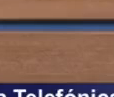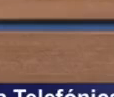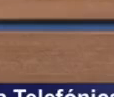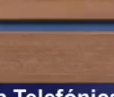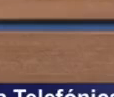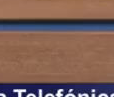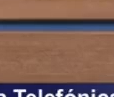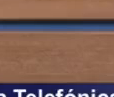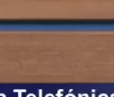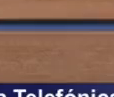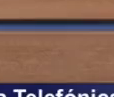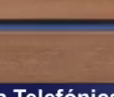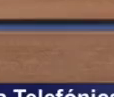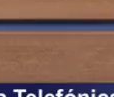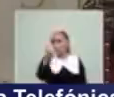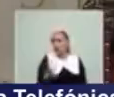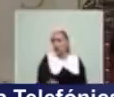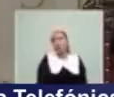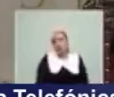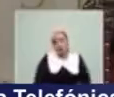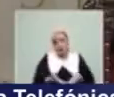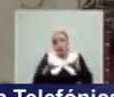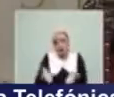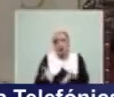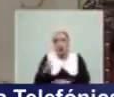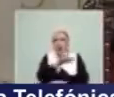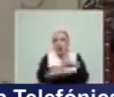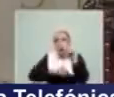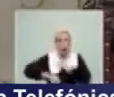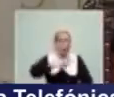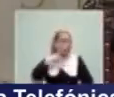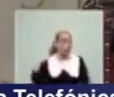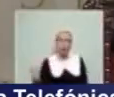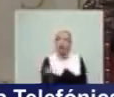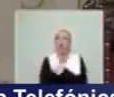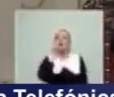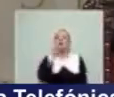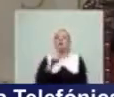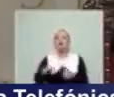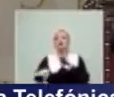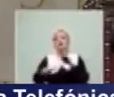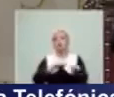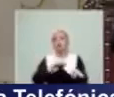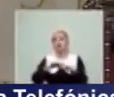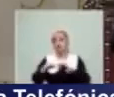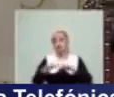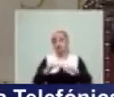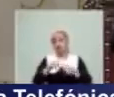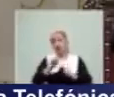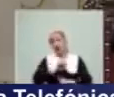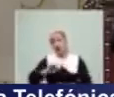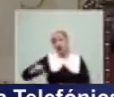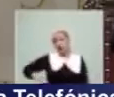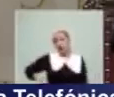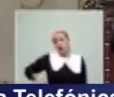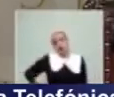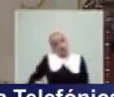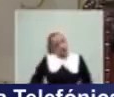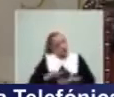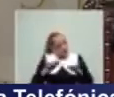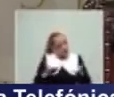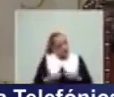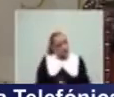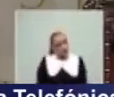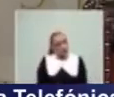hemos hecho estos 3 años. No se ha sancionado y no se ha perseguido absolutamente a ningún juez o jueza por sus decisiones